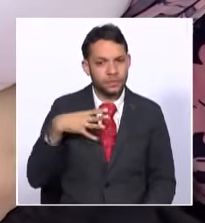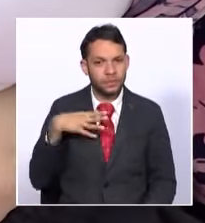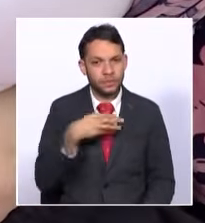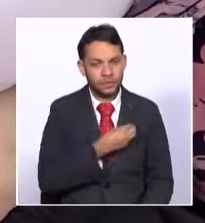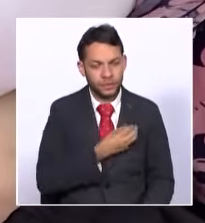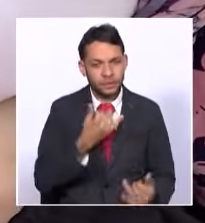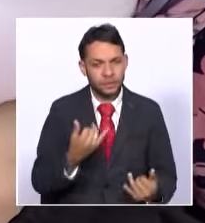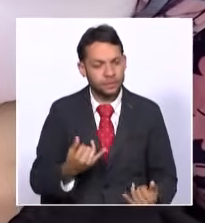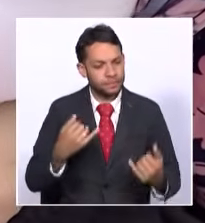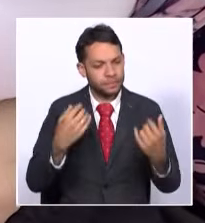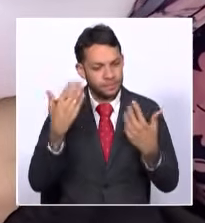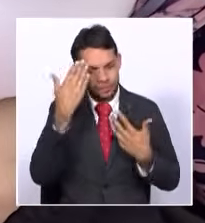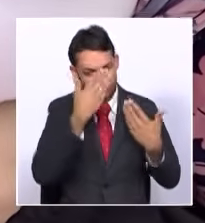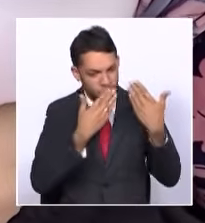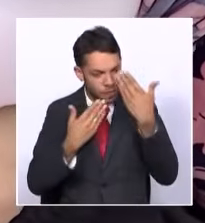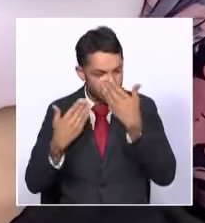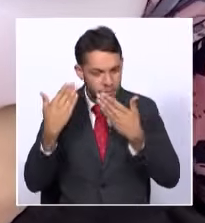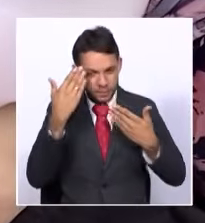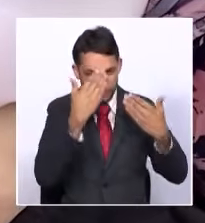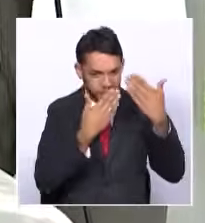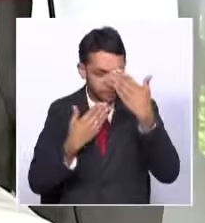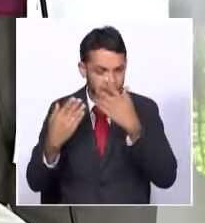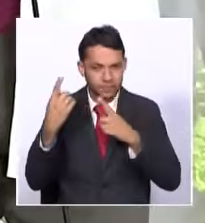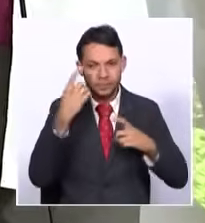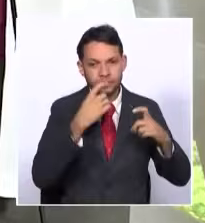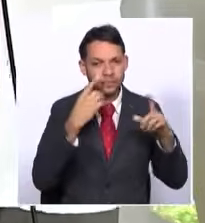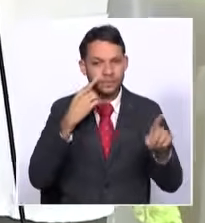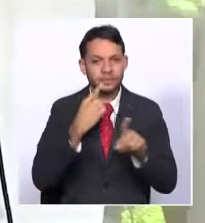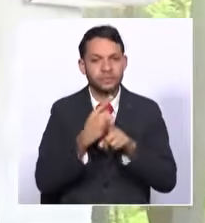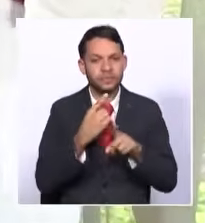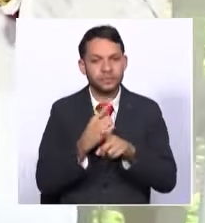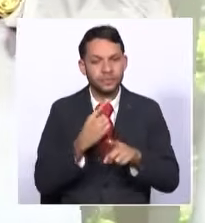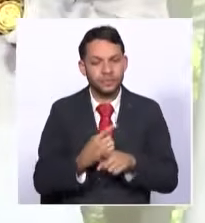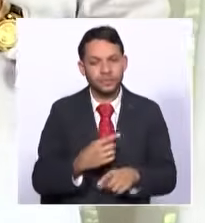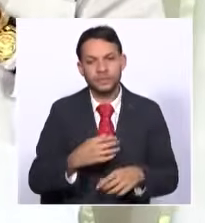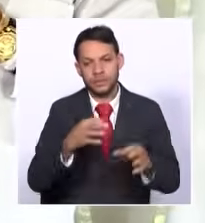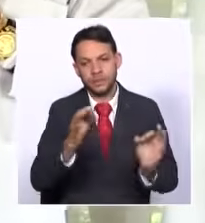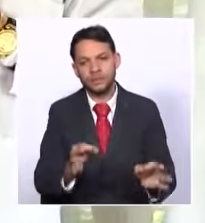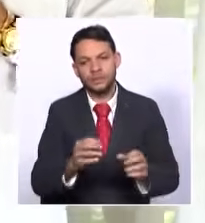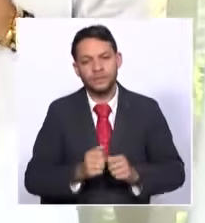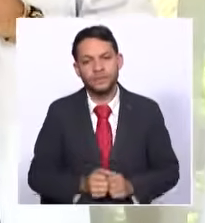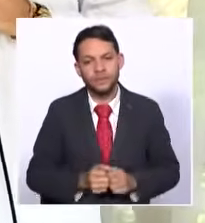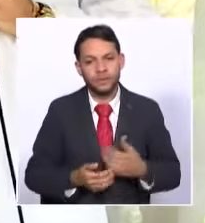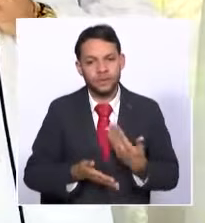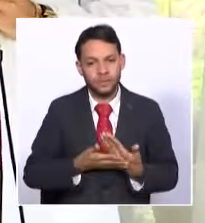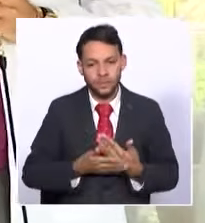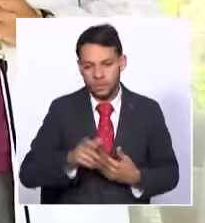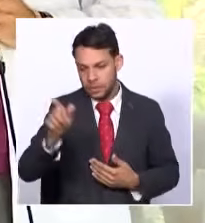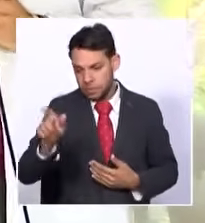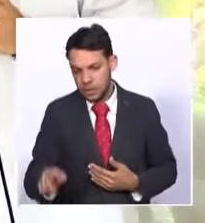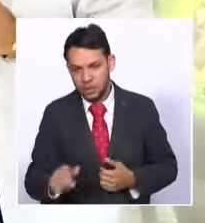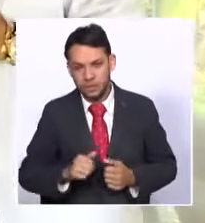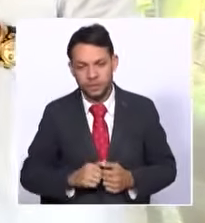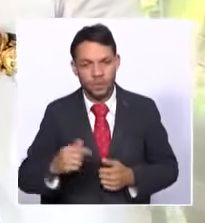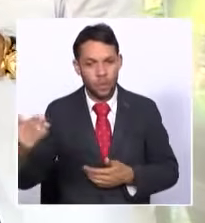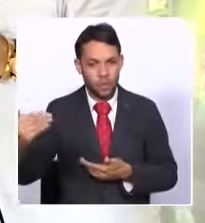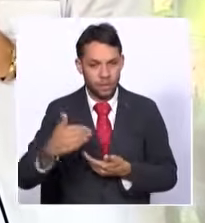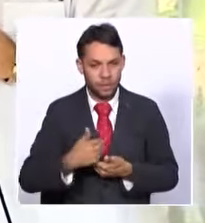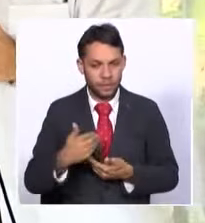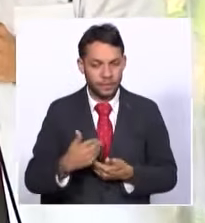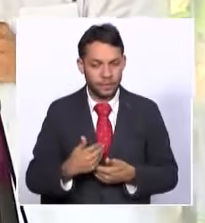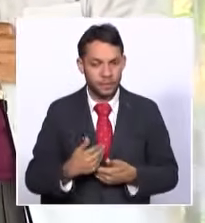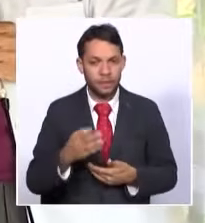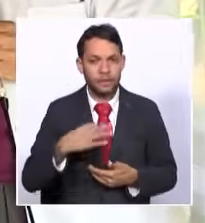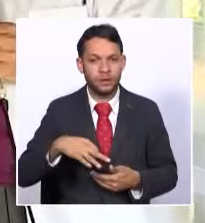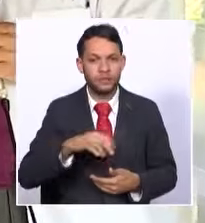un análisis de esto y vamos a tener algo muy presente, porque digamos en el caso del paciente cuando viene el día para tu salud, la ecografía